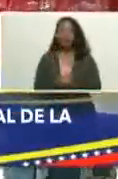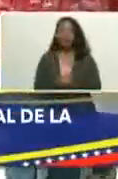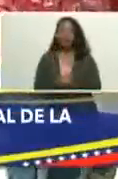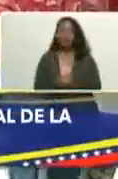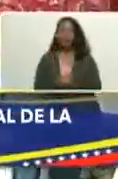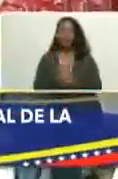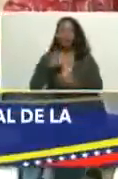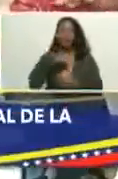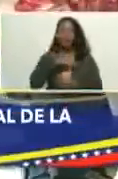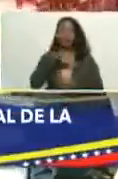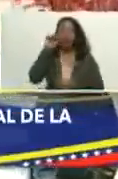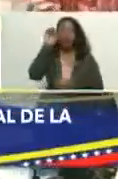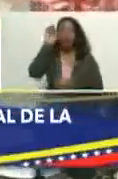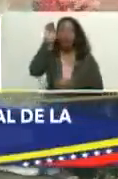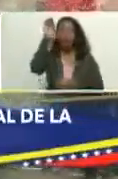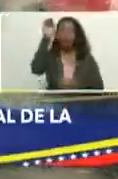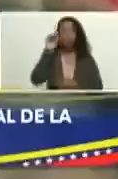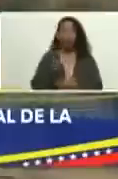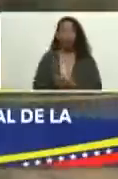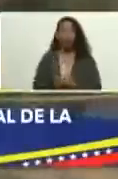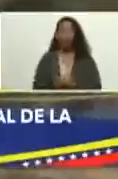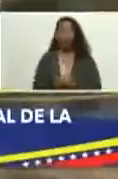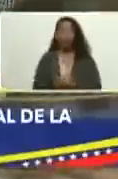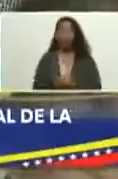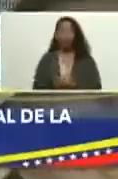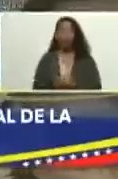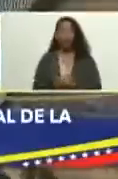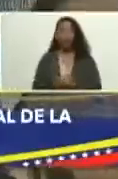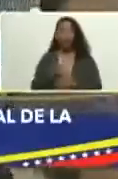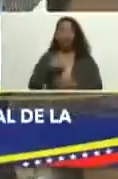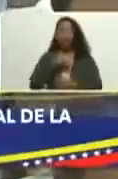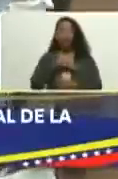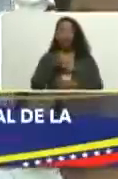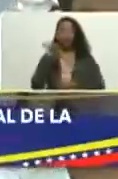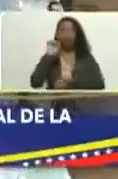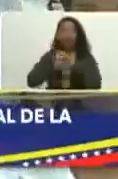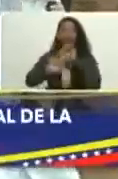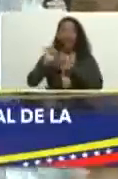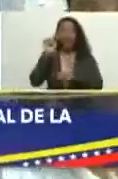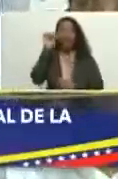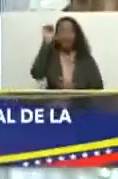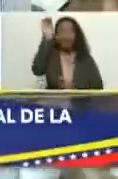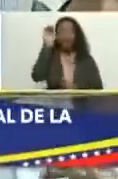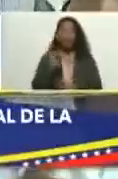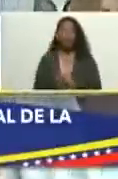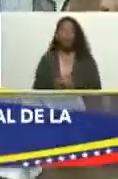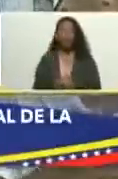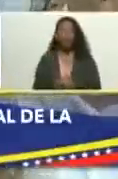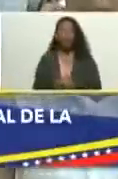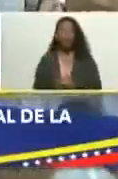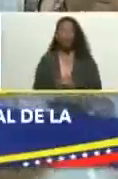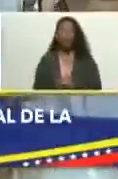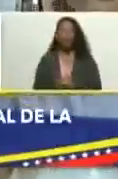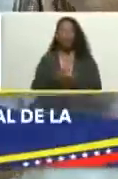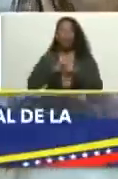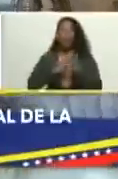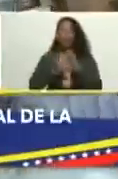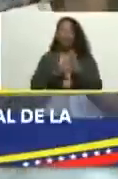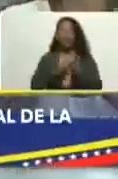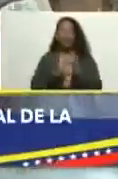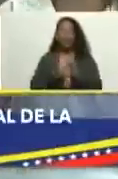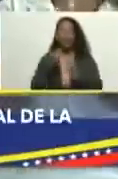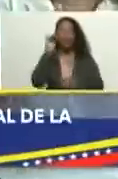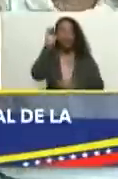El futuro, somos la vanguardia y somos el futuro.